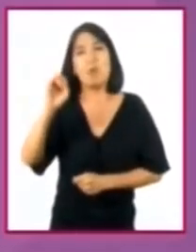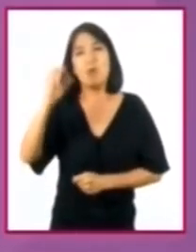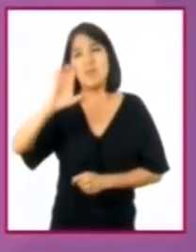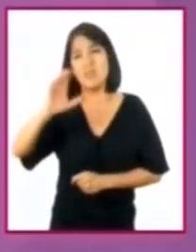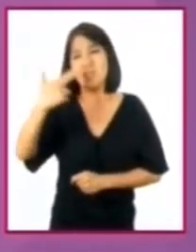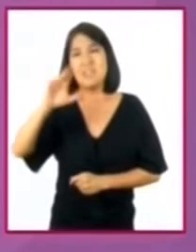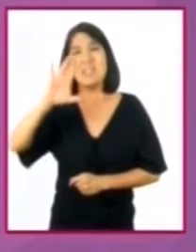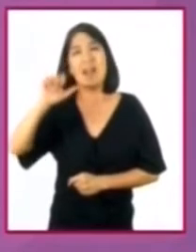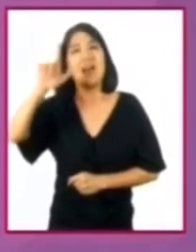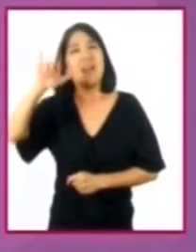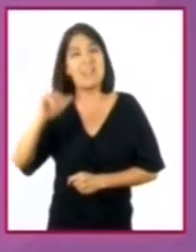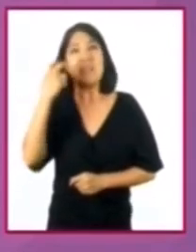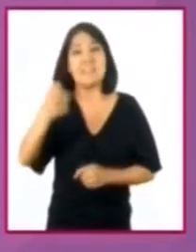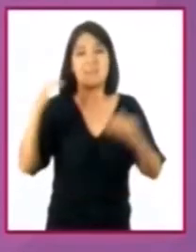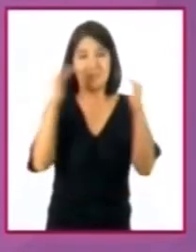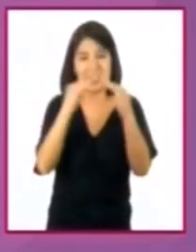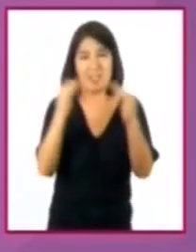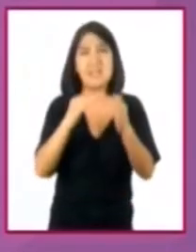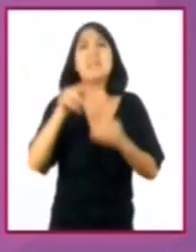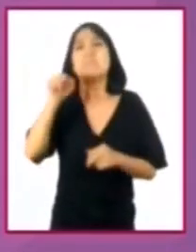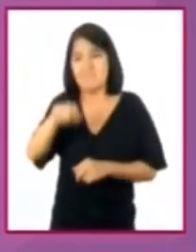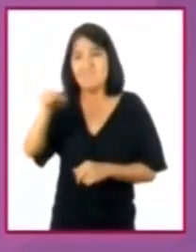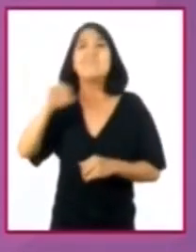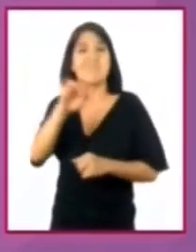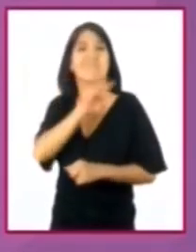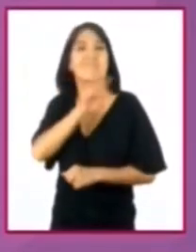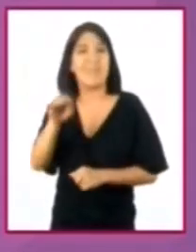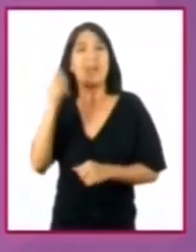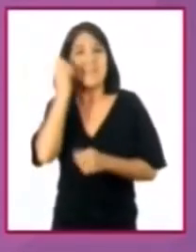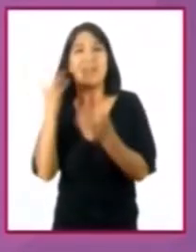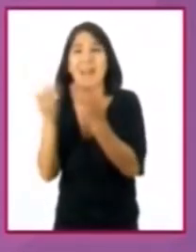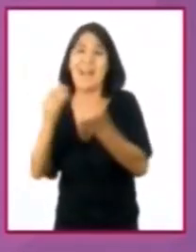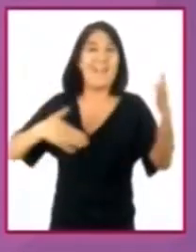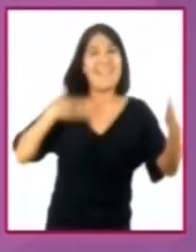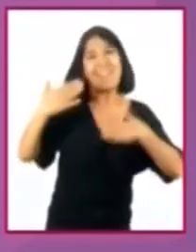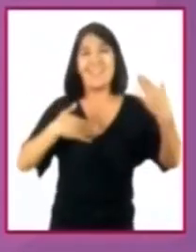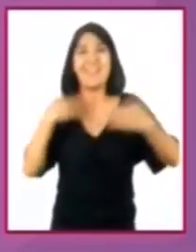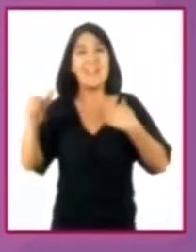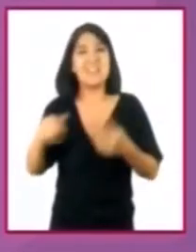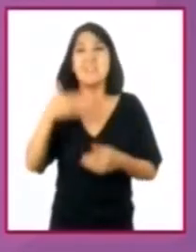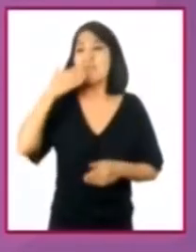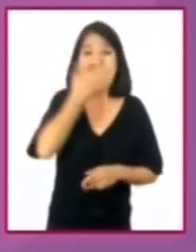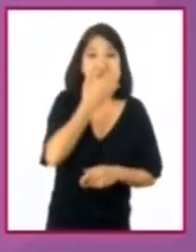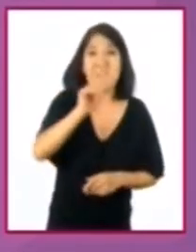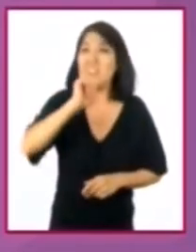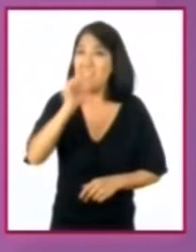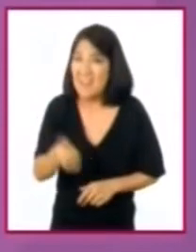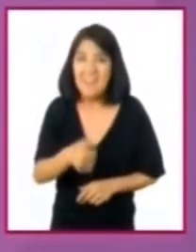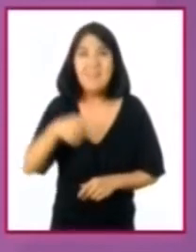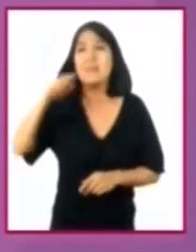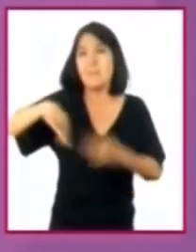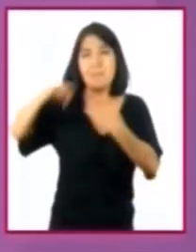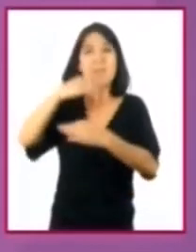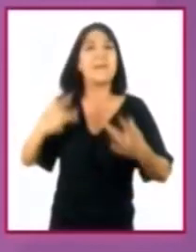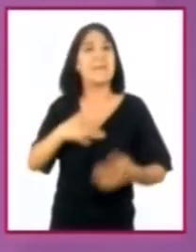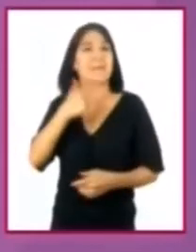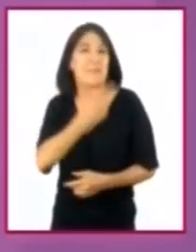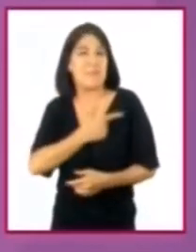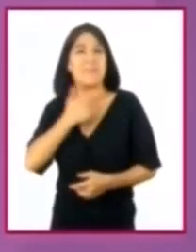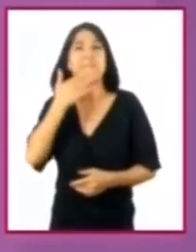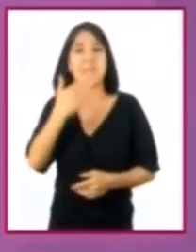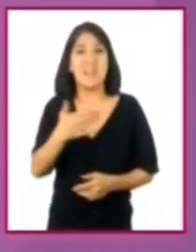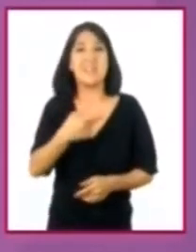muchachos. Ellos sí podían dormir en sus casas y divertirse. No tenían que ayunar ni velar como nosotros, pero después